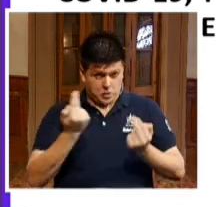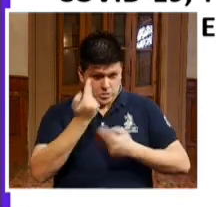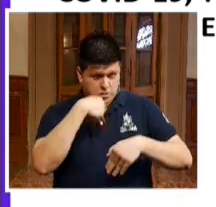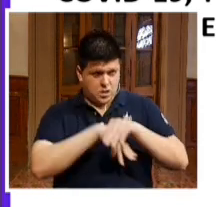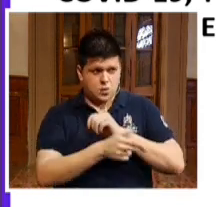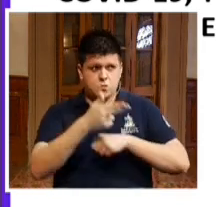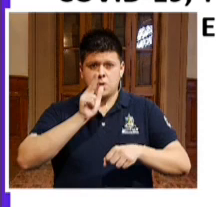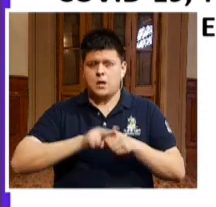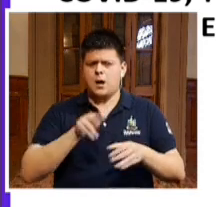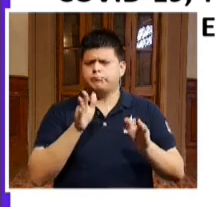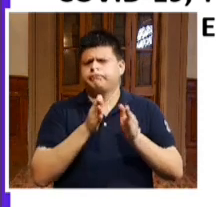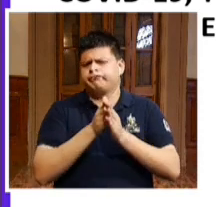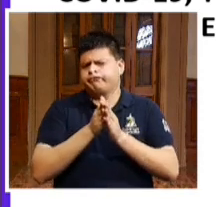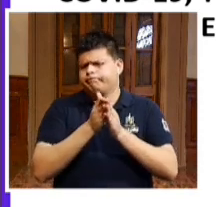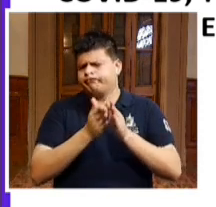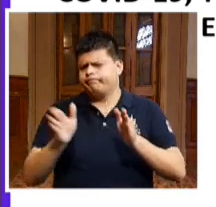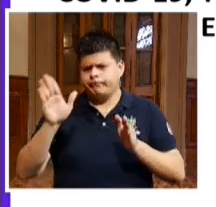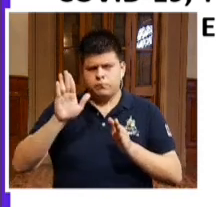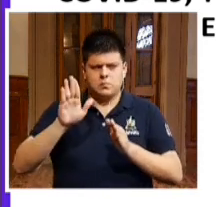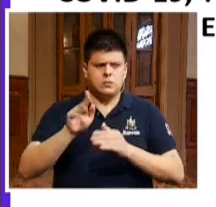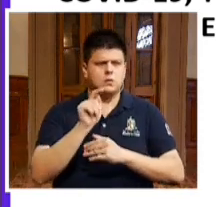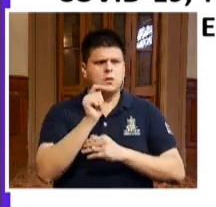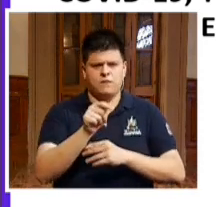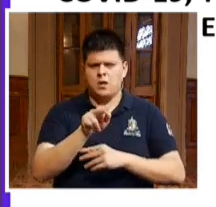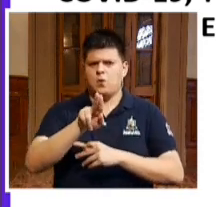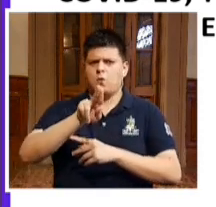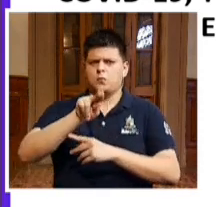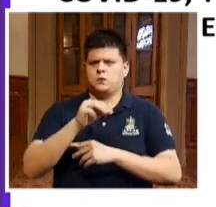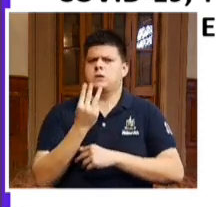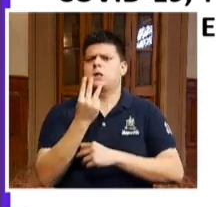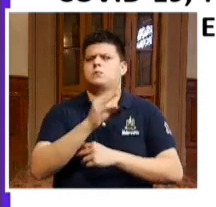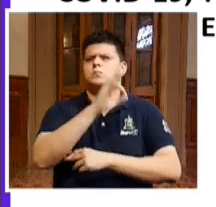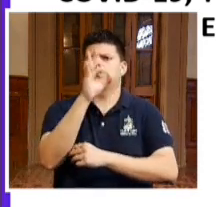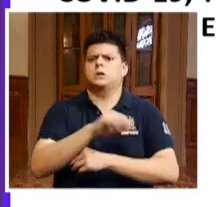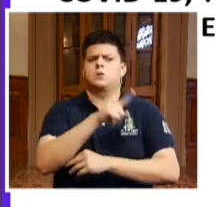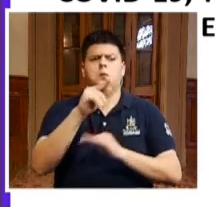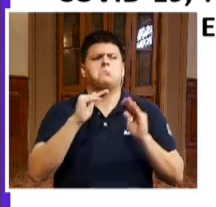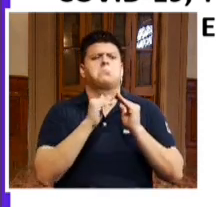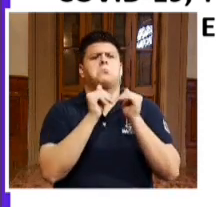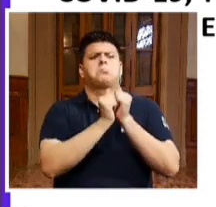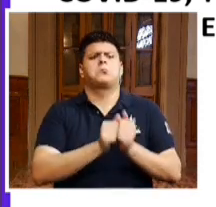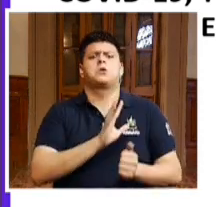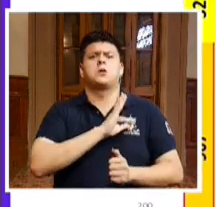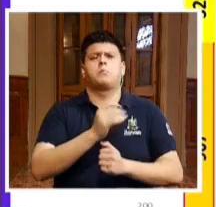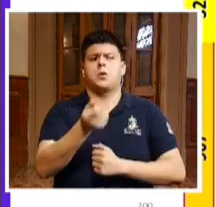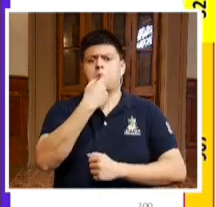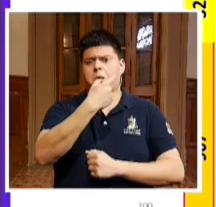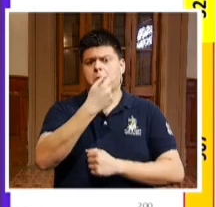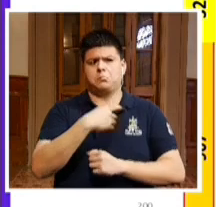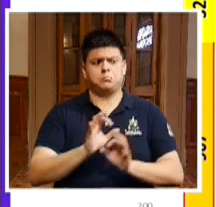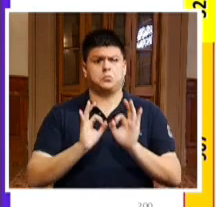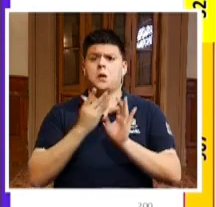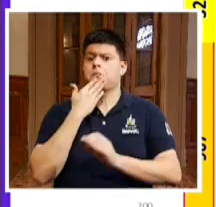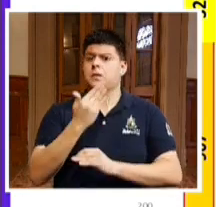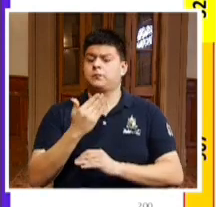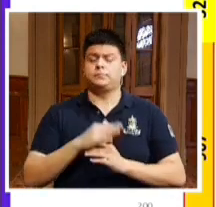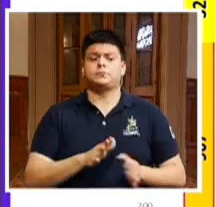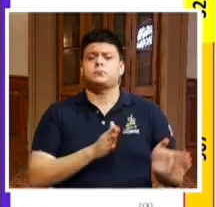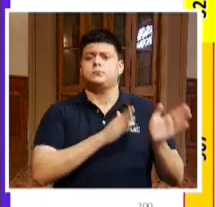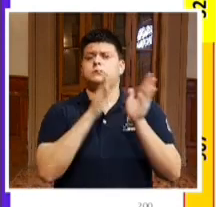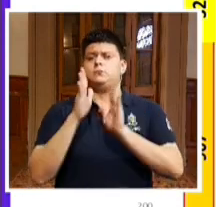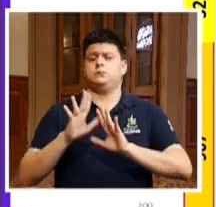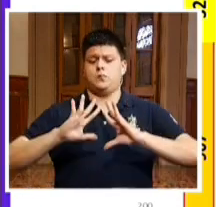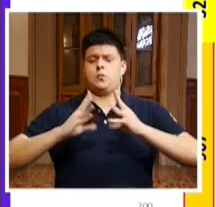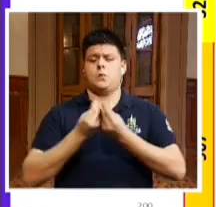hospitalizadas y el resto está llevando un manejo ambulatorio en casa. De